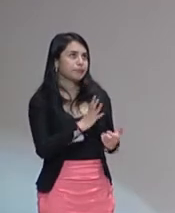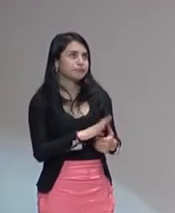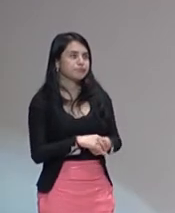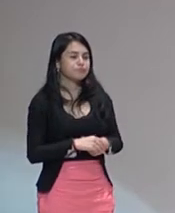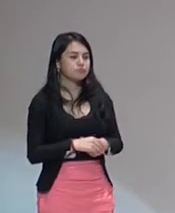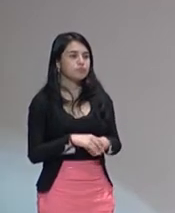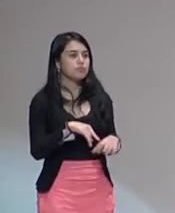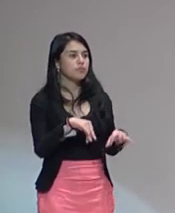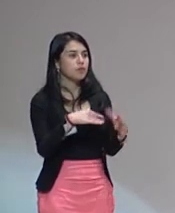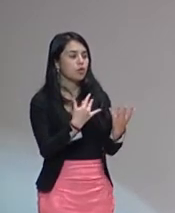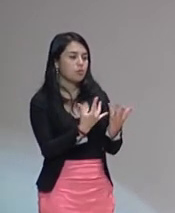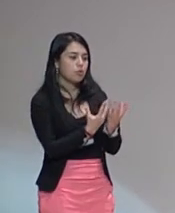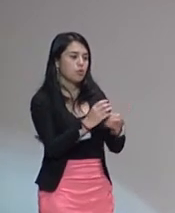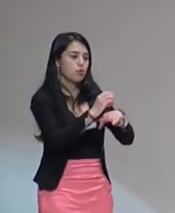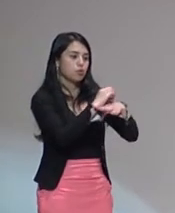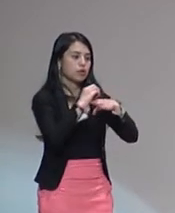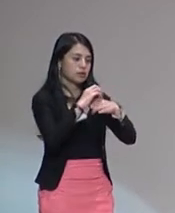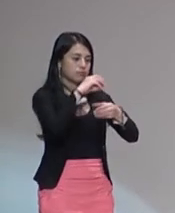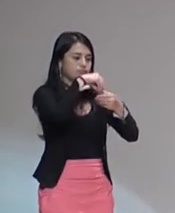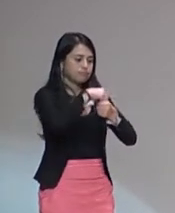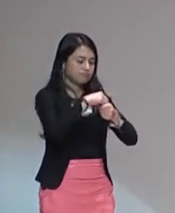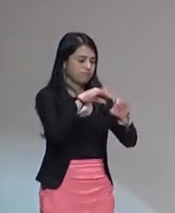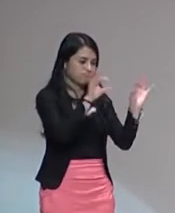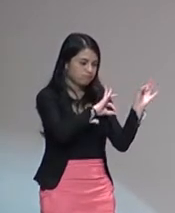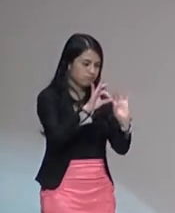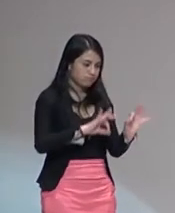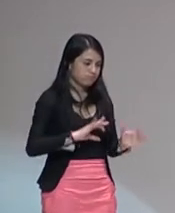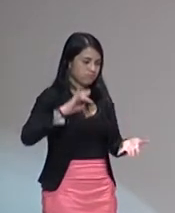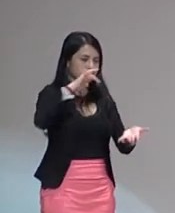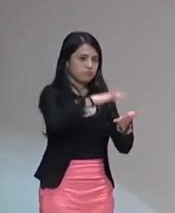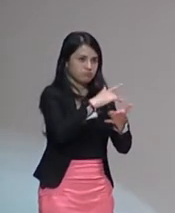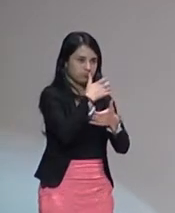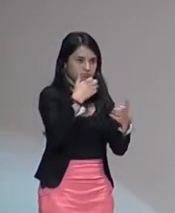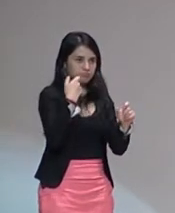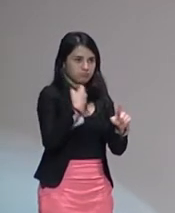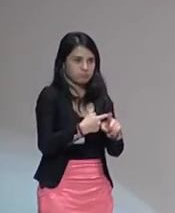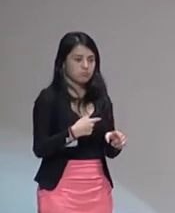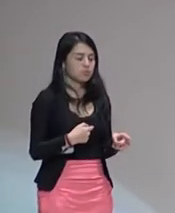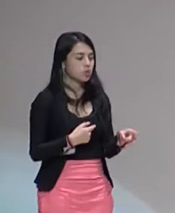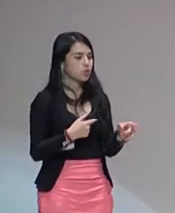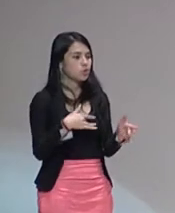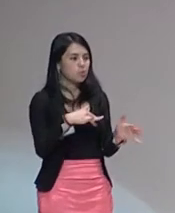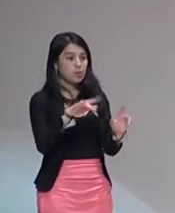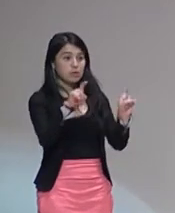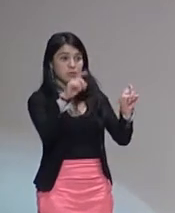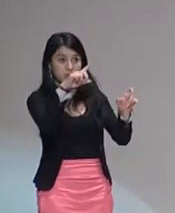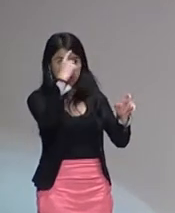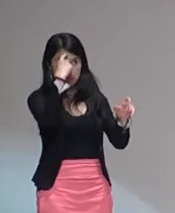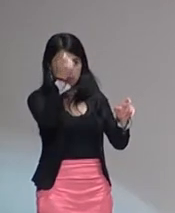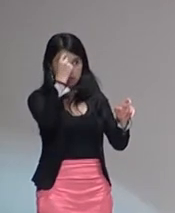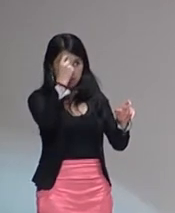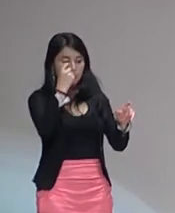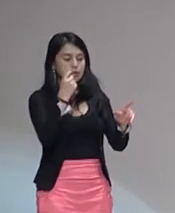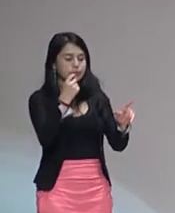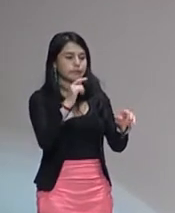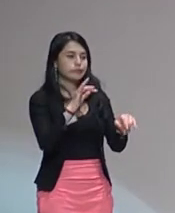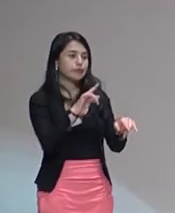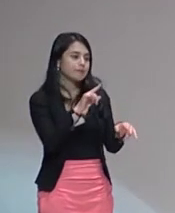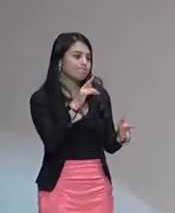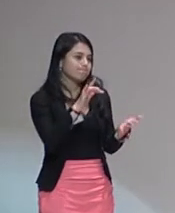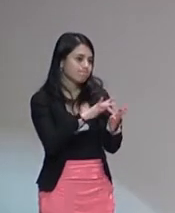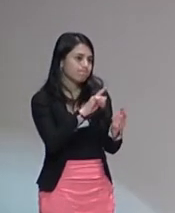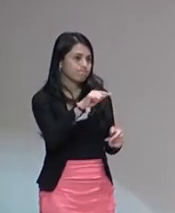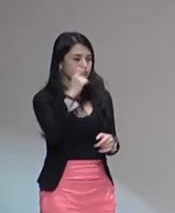en organizaciones al interior de la escuela, y ese trabajar memoria implica ese riesgo,